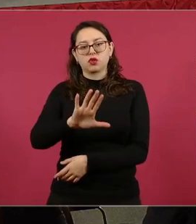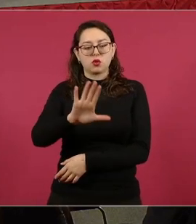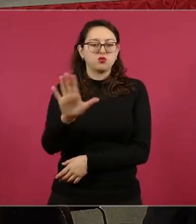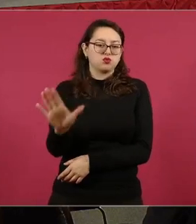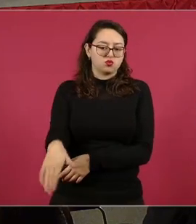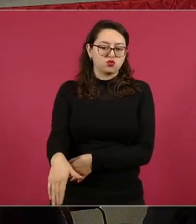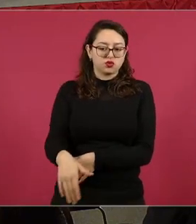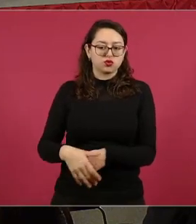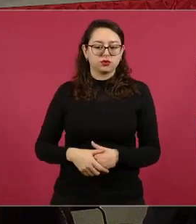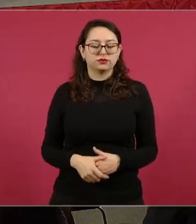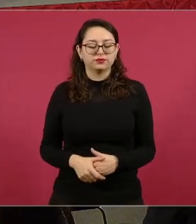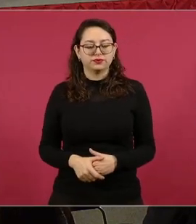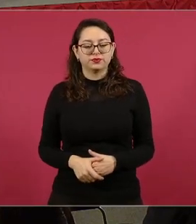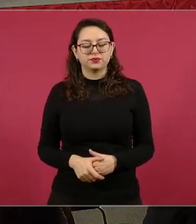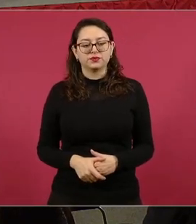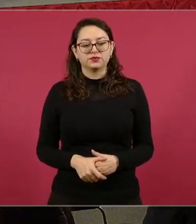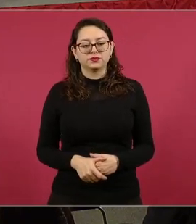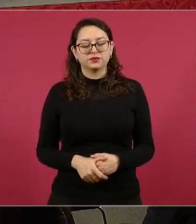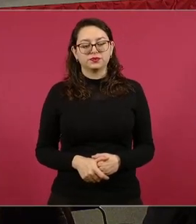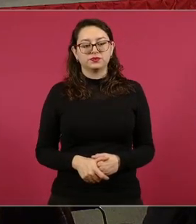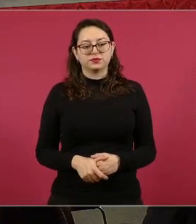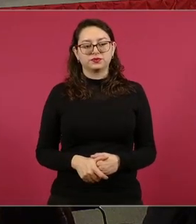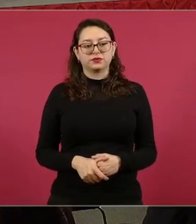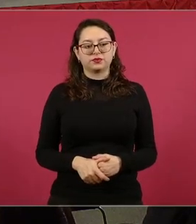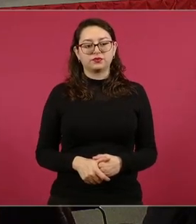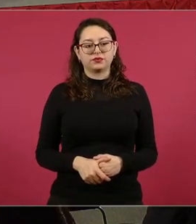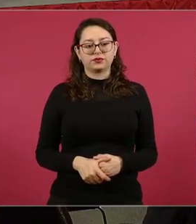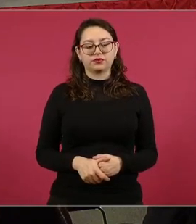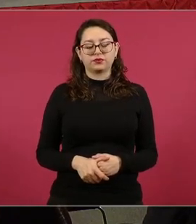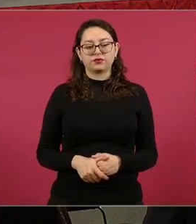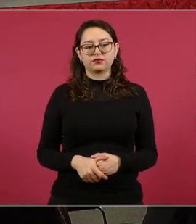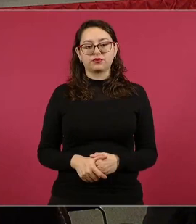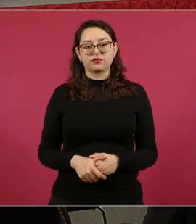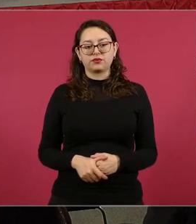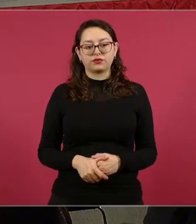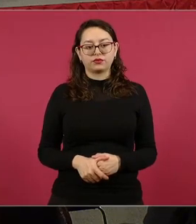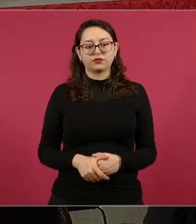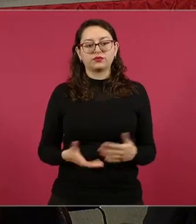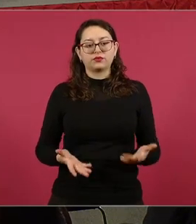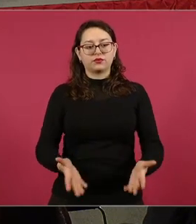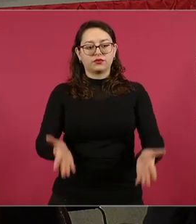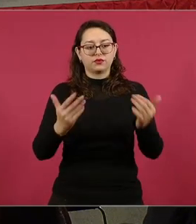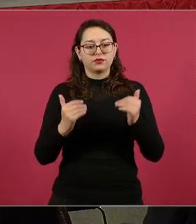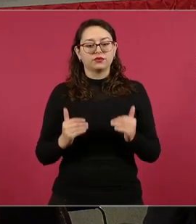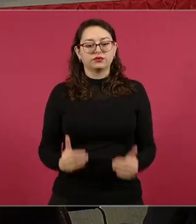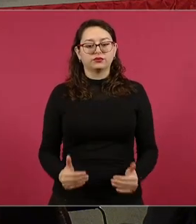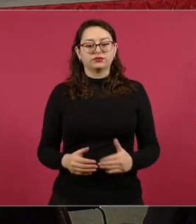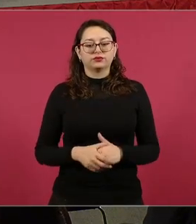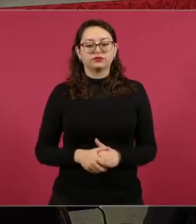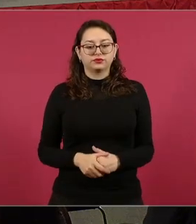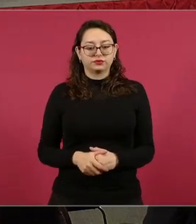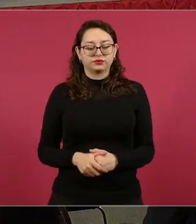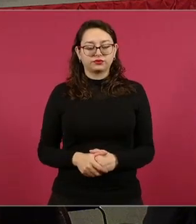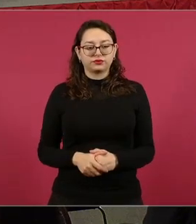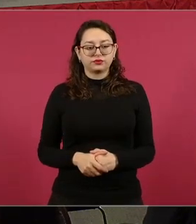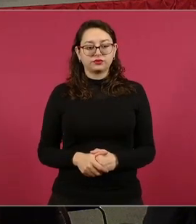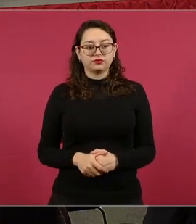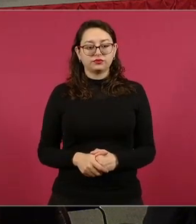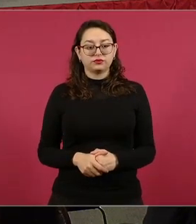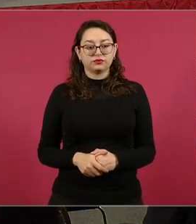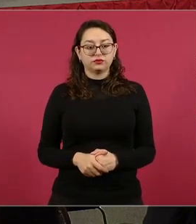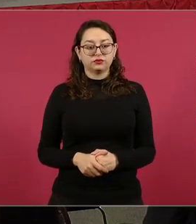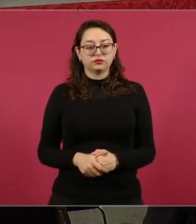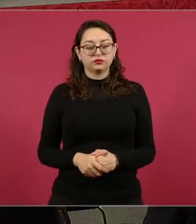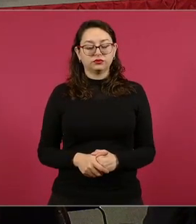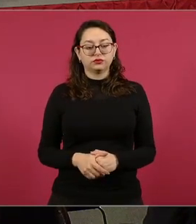que el conductor falleciera a causa de una lesión por arma de fuego. Adelante. Esta sentencia de prisión